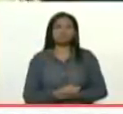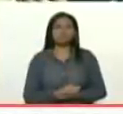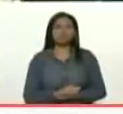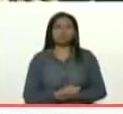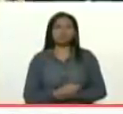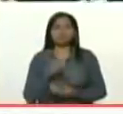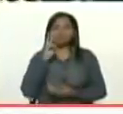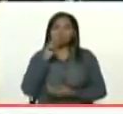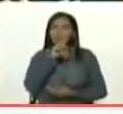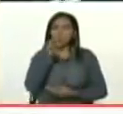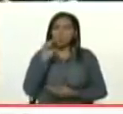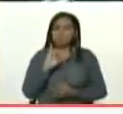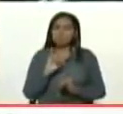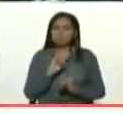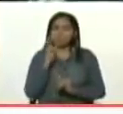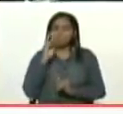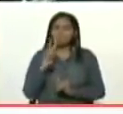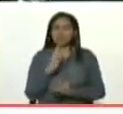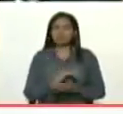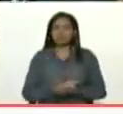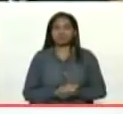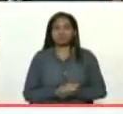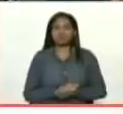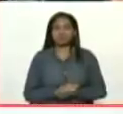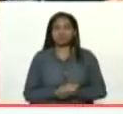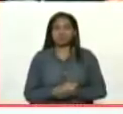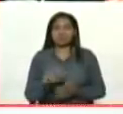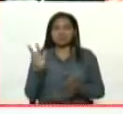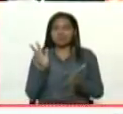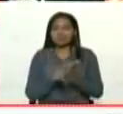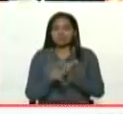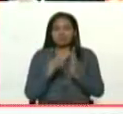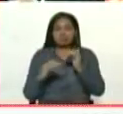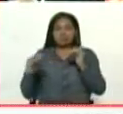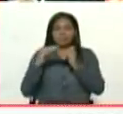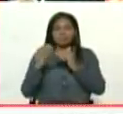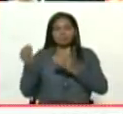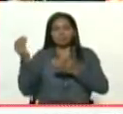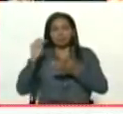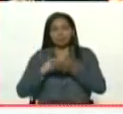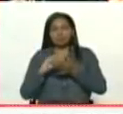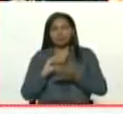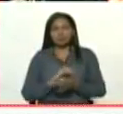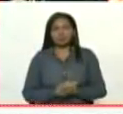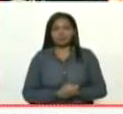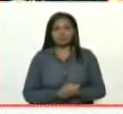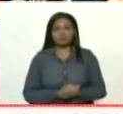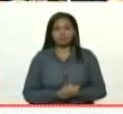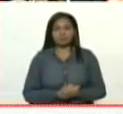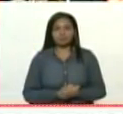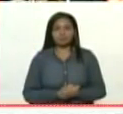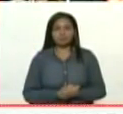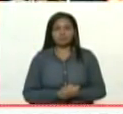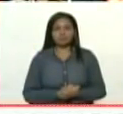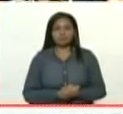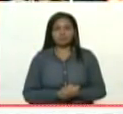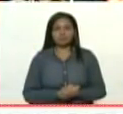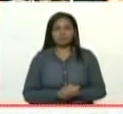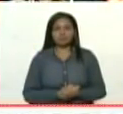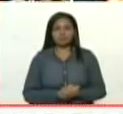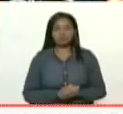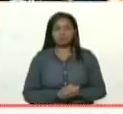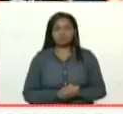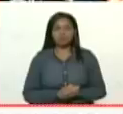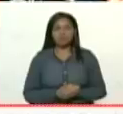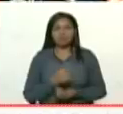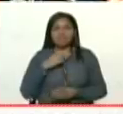Fíjense ustedes, se cumple la máxima otra vez, se cumple la máxima.